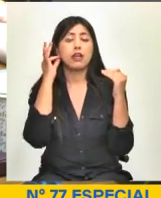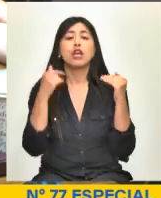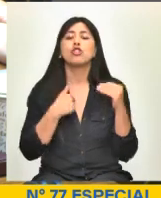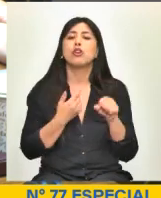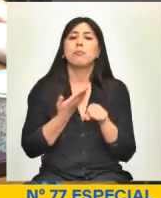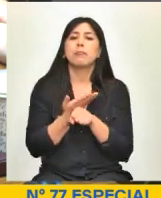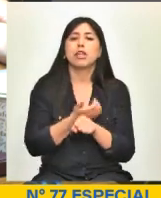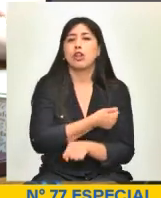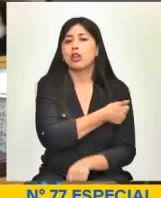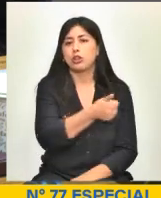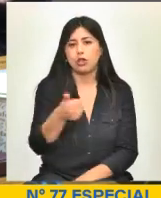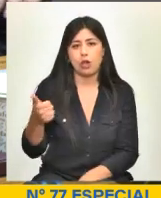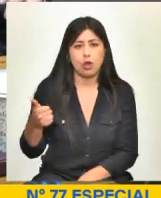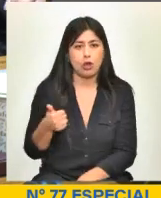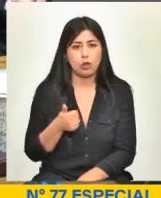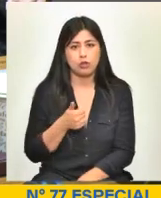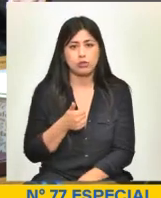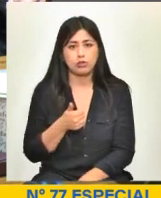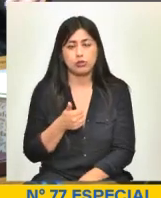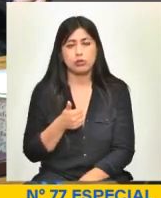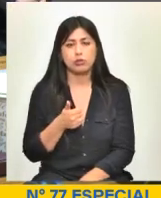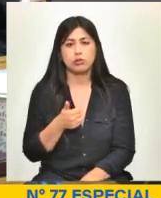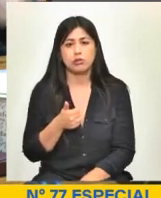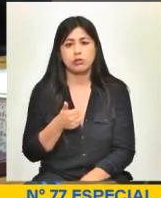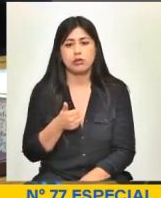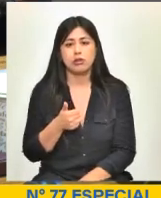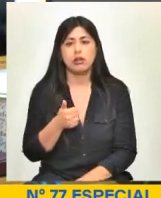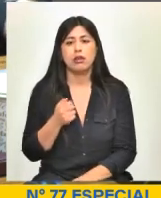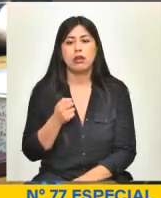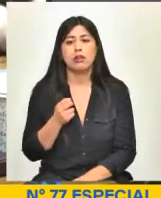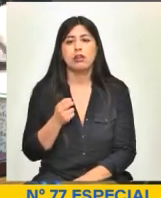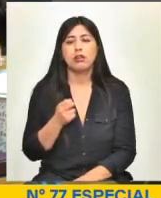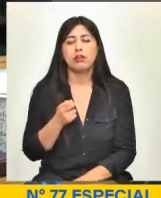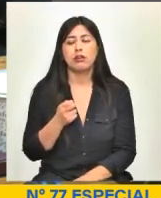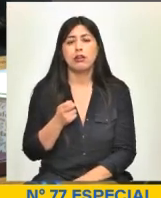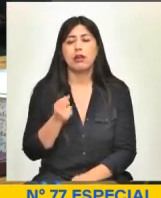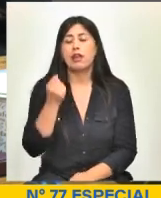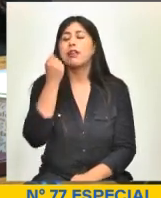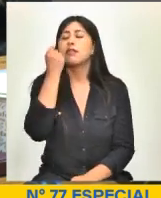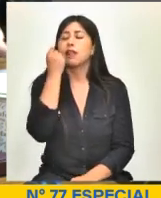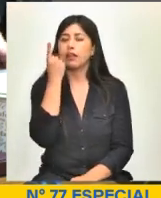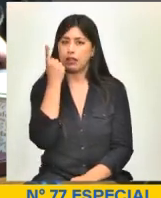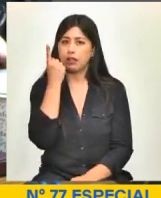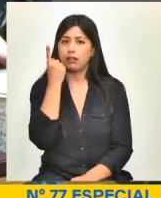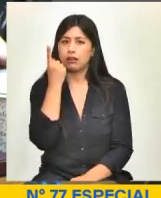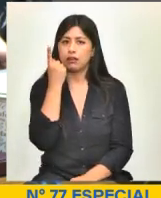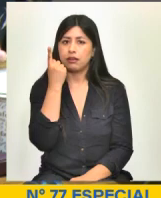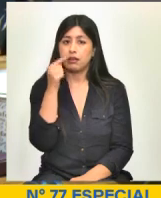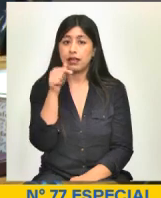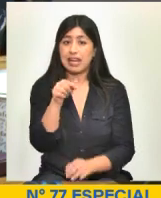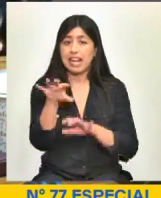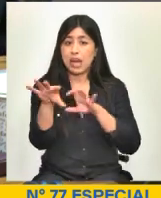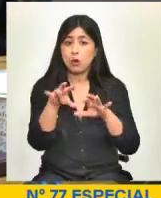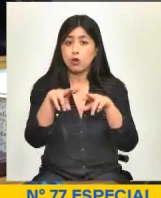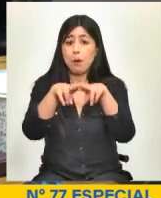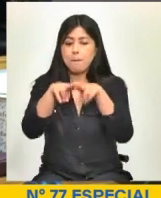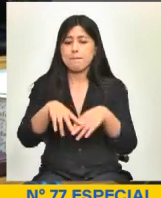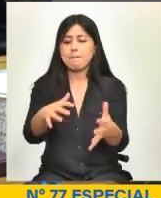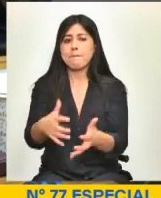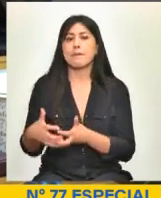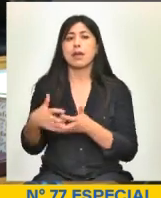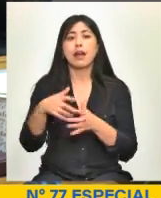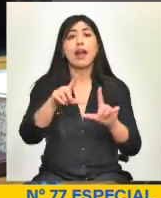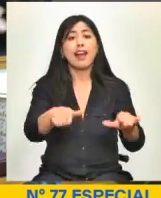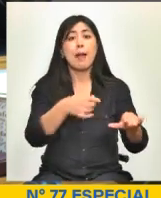todas y a todos a hacer el punto, pero entender que no podemos dejar sin recursos a un ministerio que